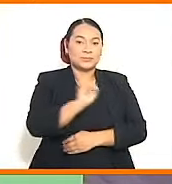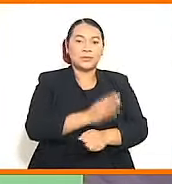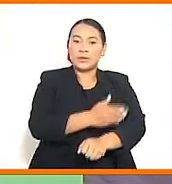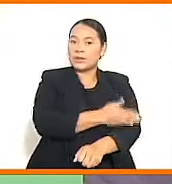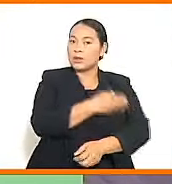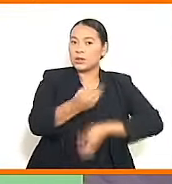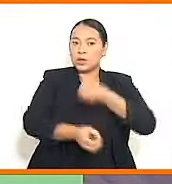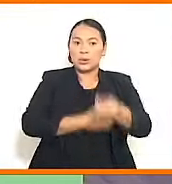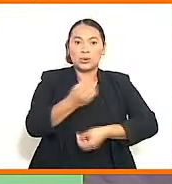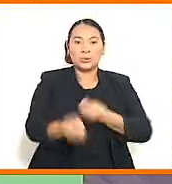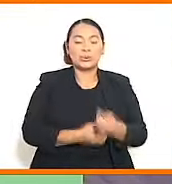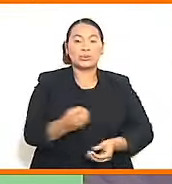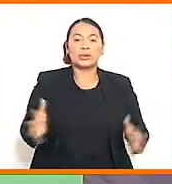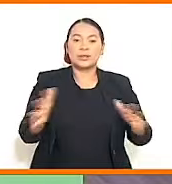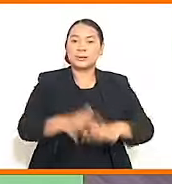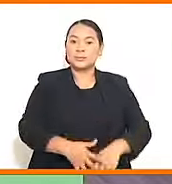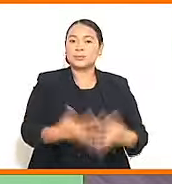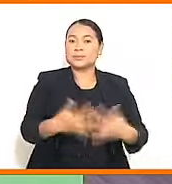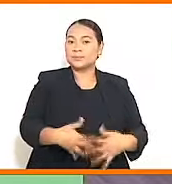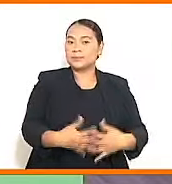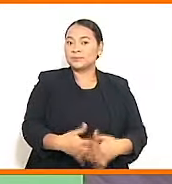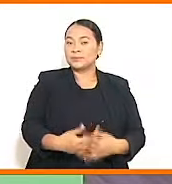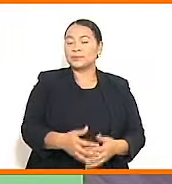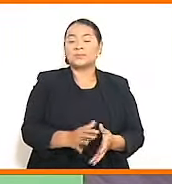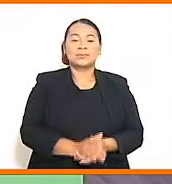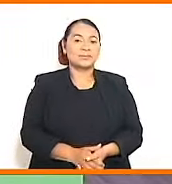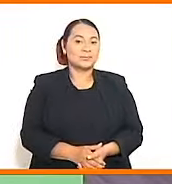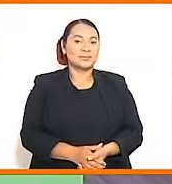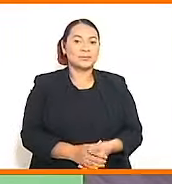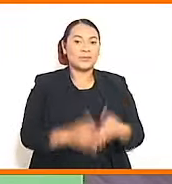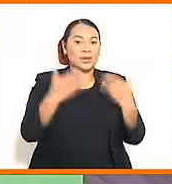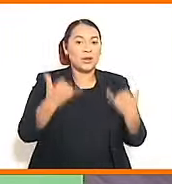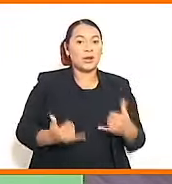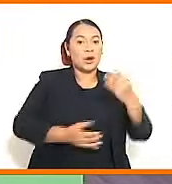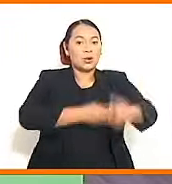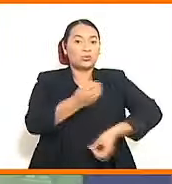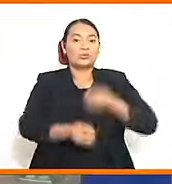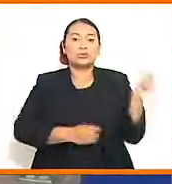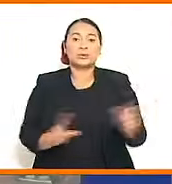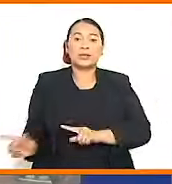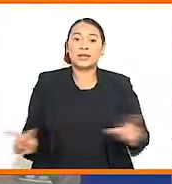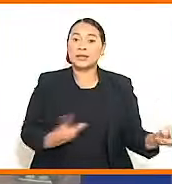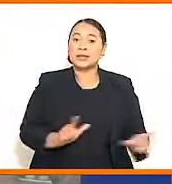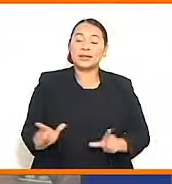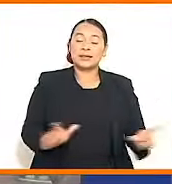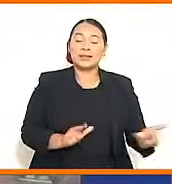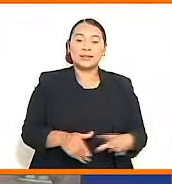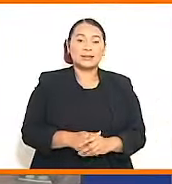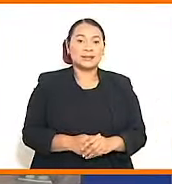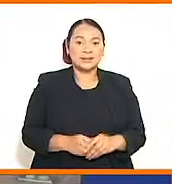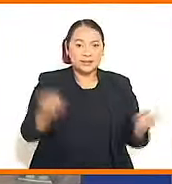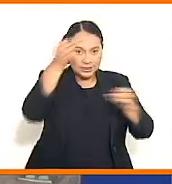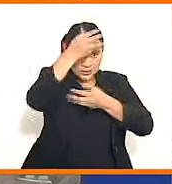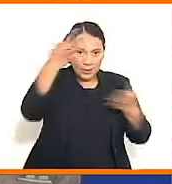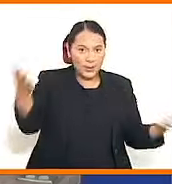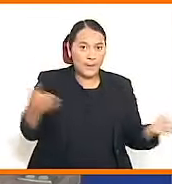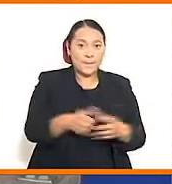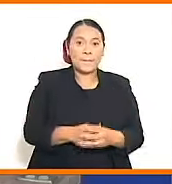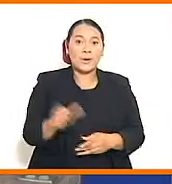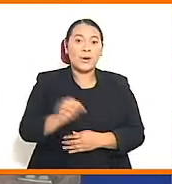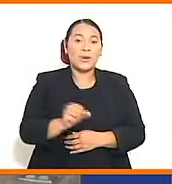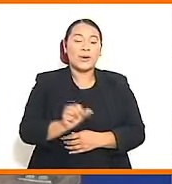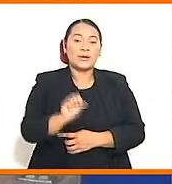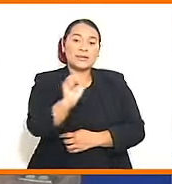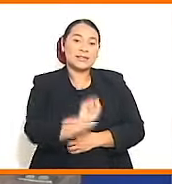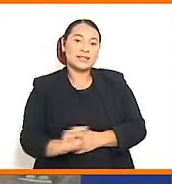debemos incorporar nuestras esferas al juego. Y ahora que nuestras esferas ya se están mezclando, te quiero comentar que hoy es